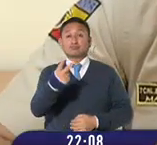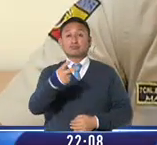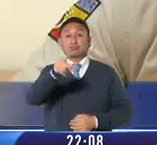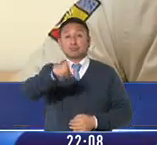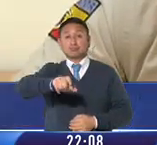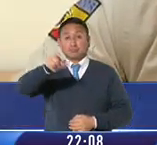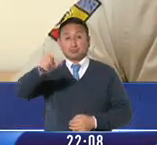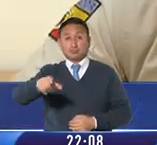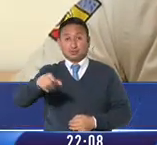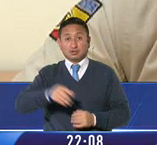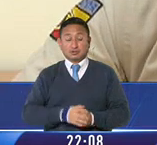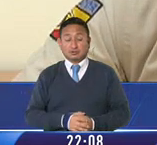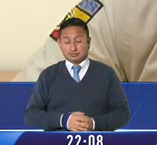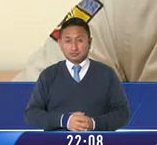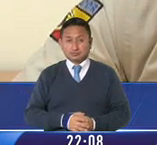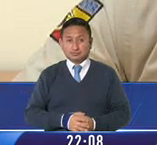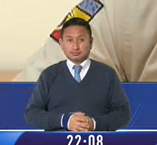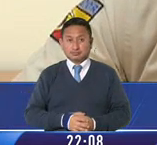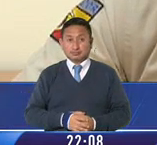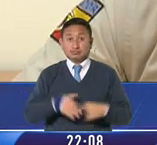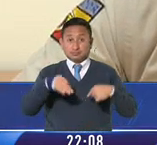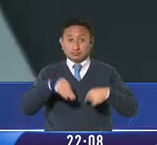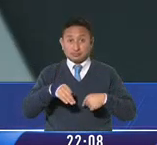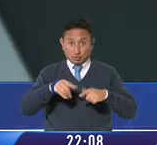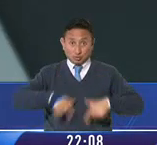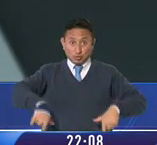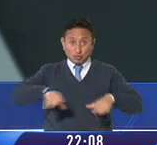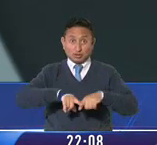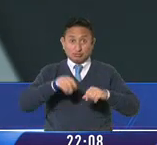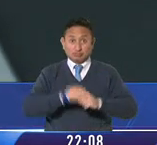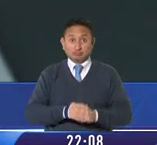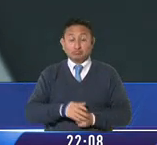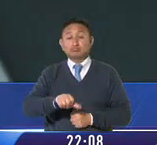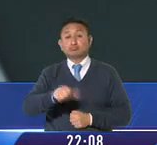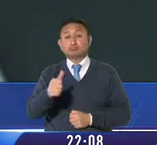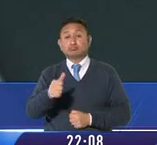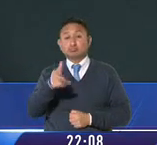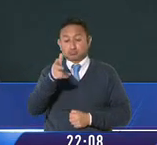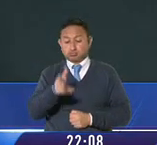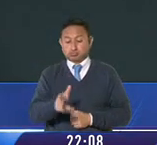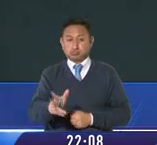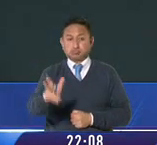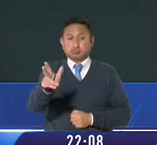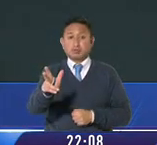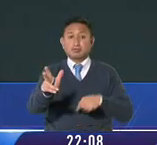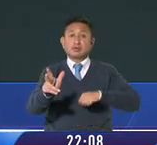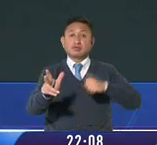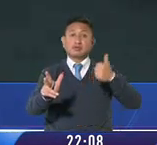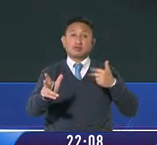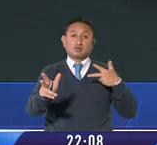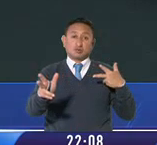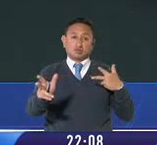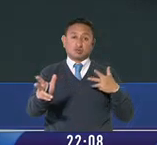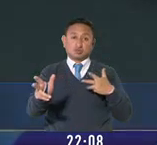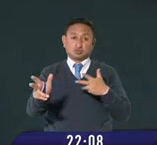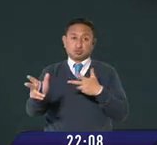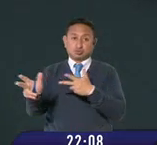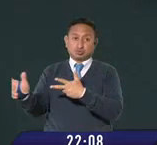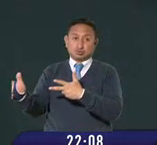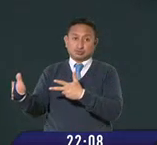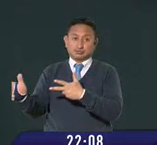habían estado justo por el sector. Se acercan, pues, ciudadanos en otro vehículo, un auto